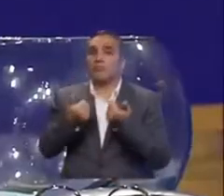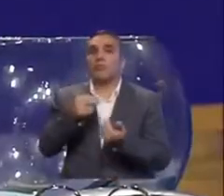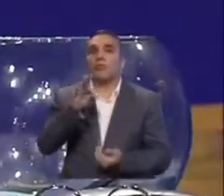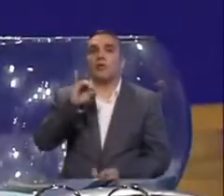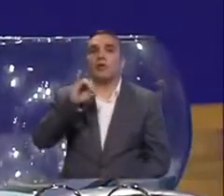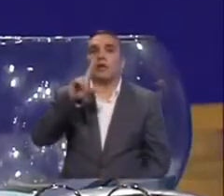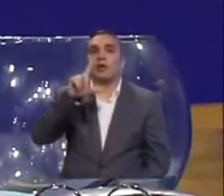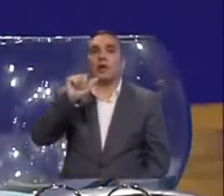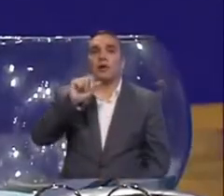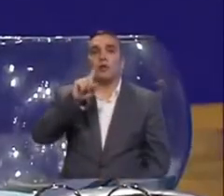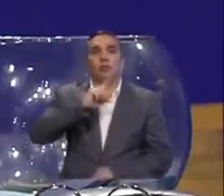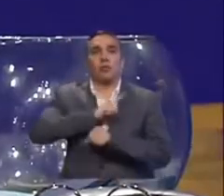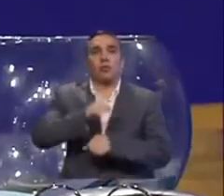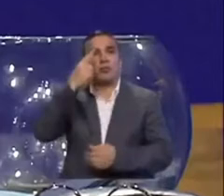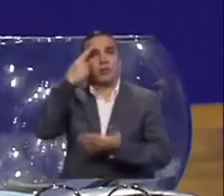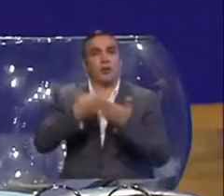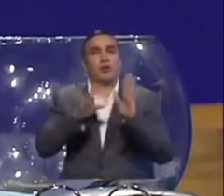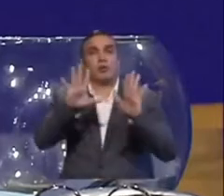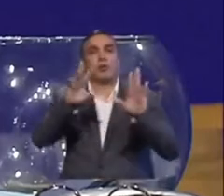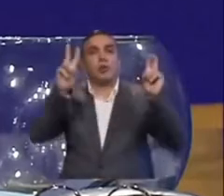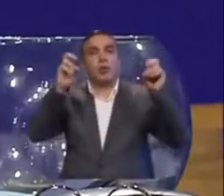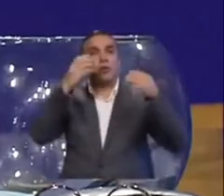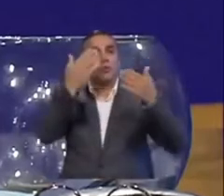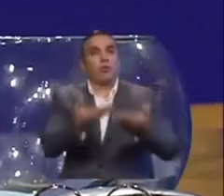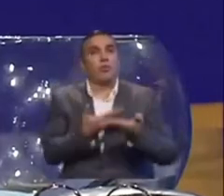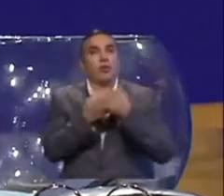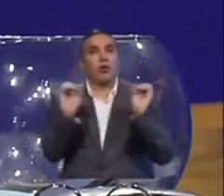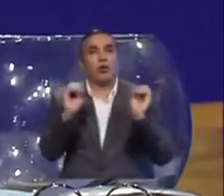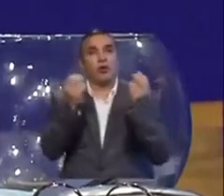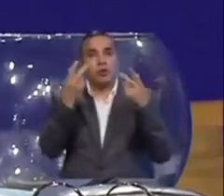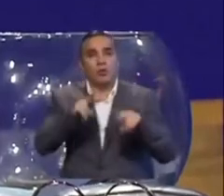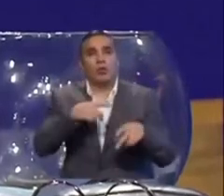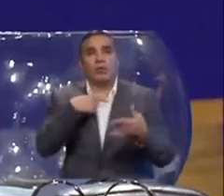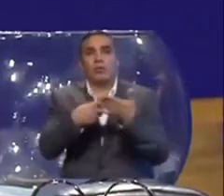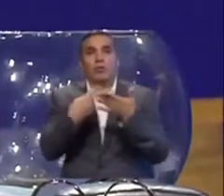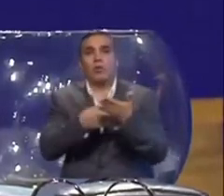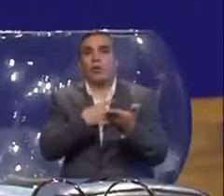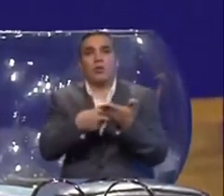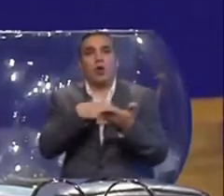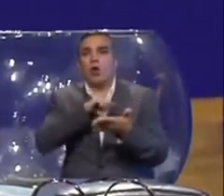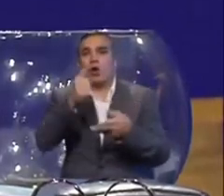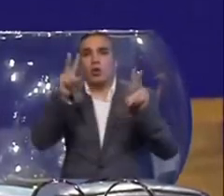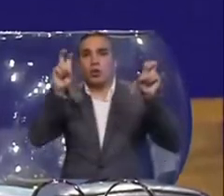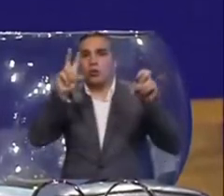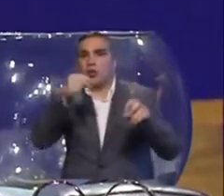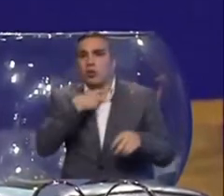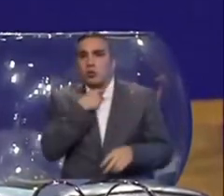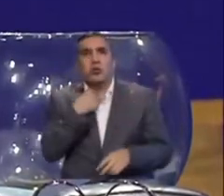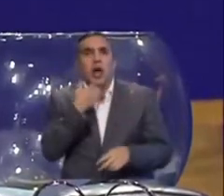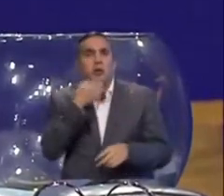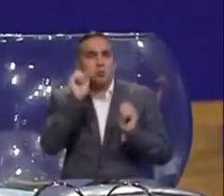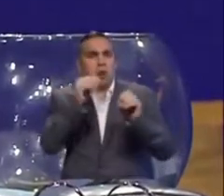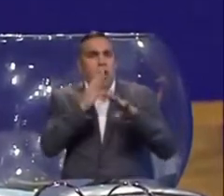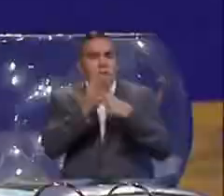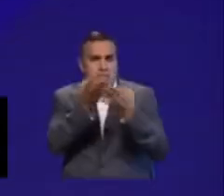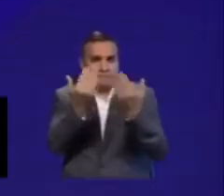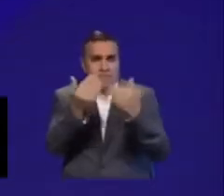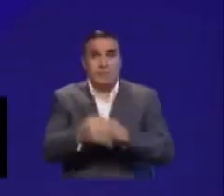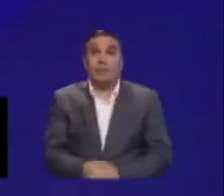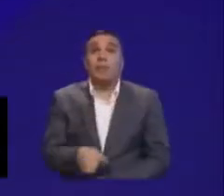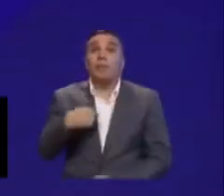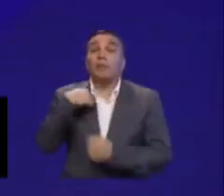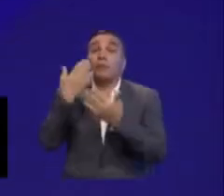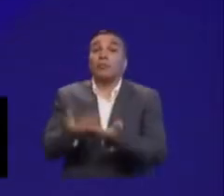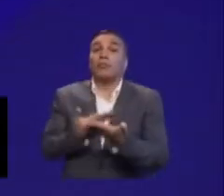tiene un minuto para profundizar sus propuestas o también rebatir alguna otra escuchada en este panel hasta el momento. Su minuto. Nuestra